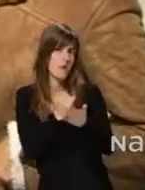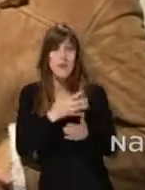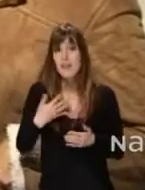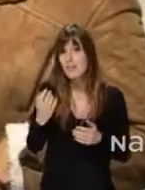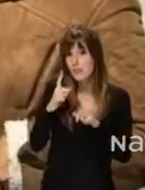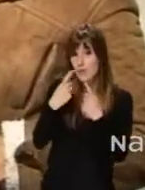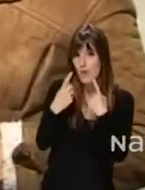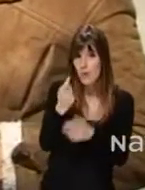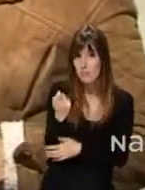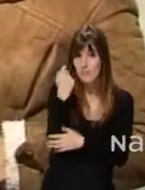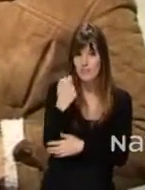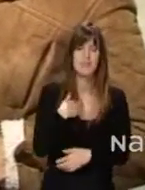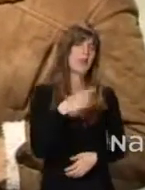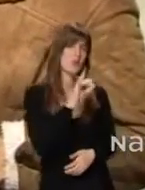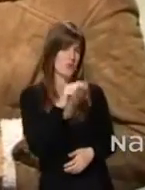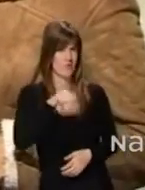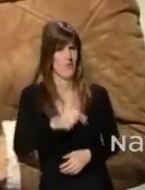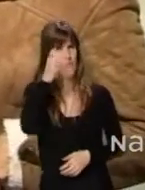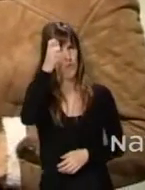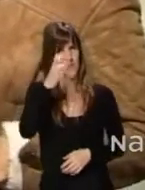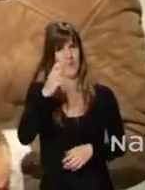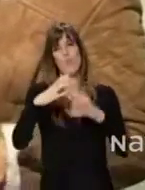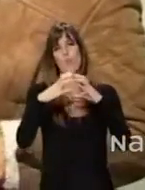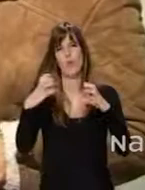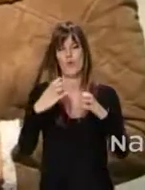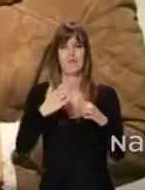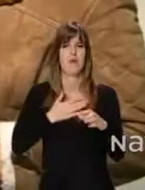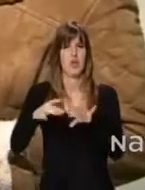novio? Sí. Pues prueba. Sí, uno de aquí, de Urrovilla con tierras,